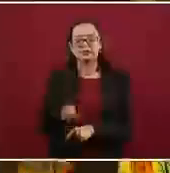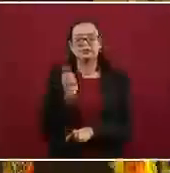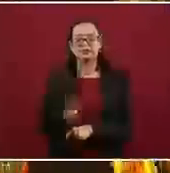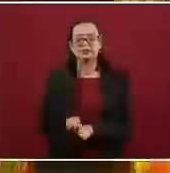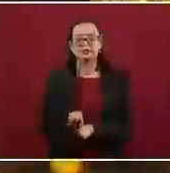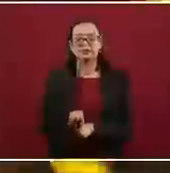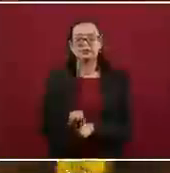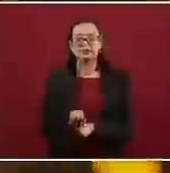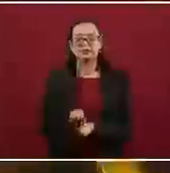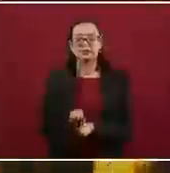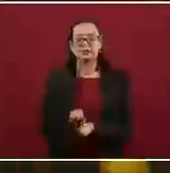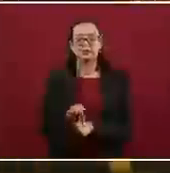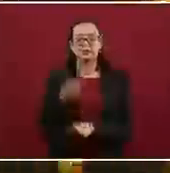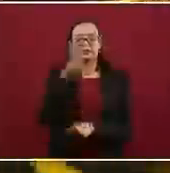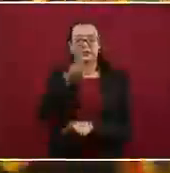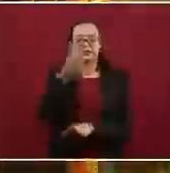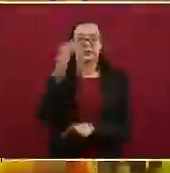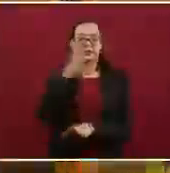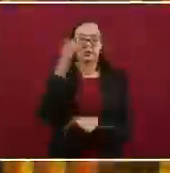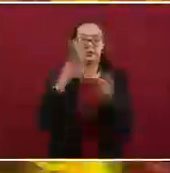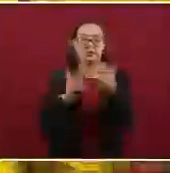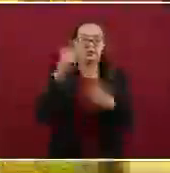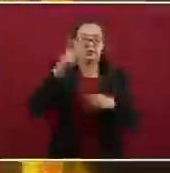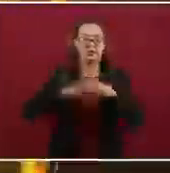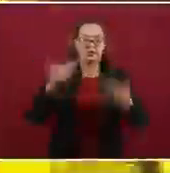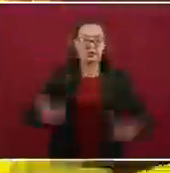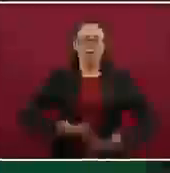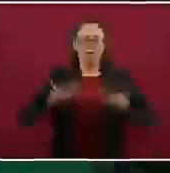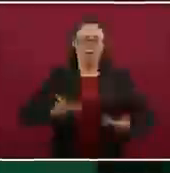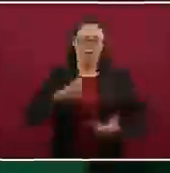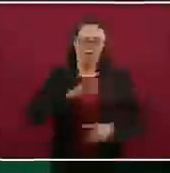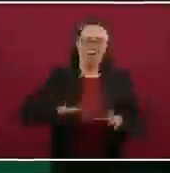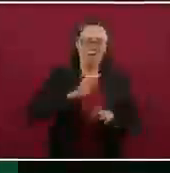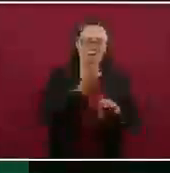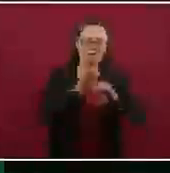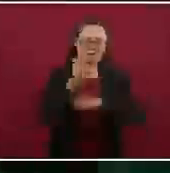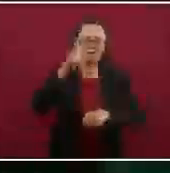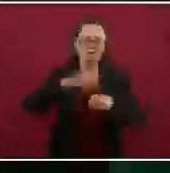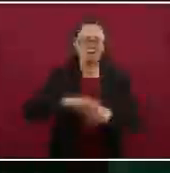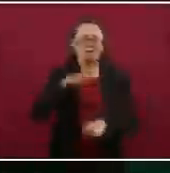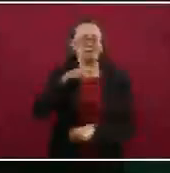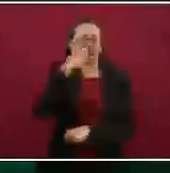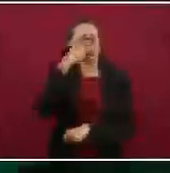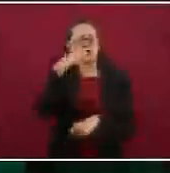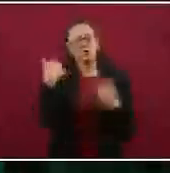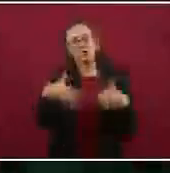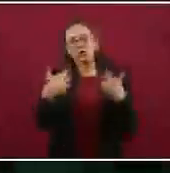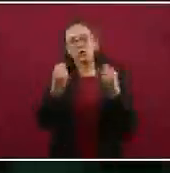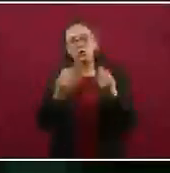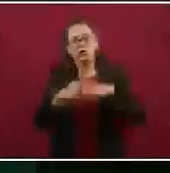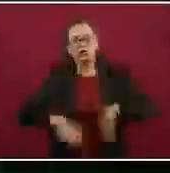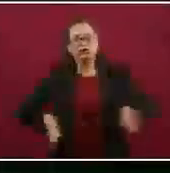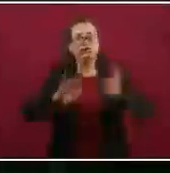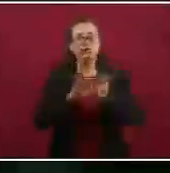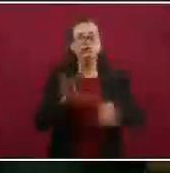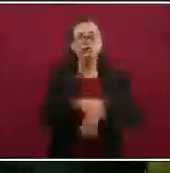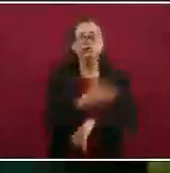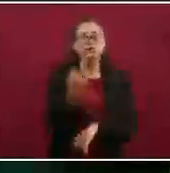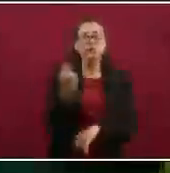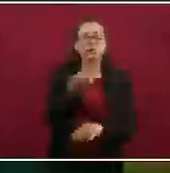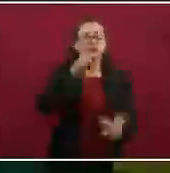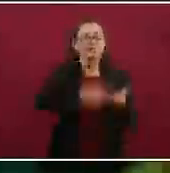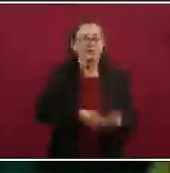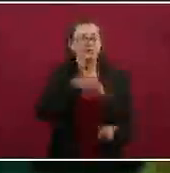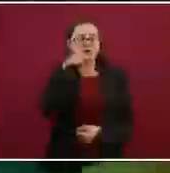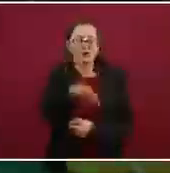una escuela nacional de danza regional, hay que decir que estas escuelas son muy, muy importantes, porque en ellas